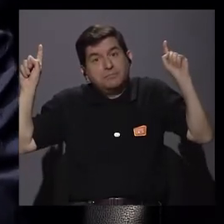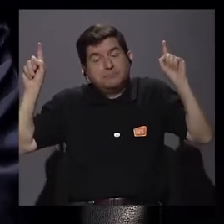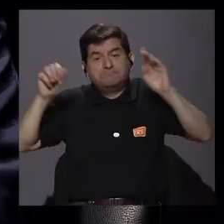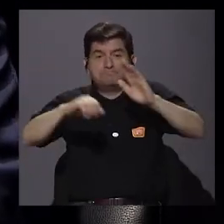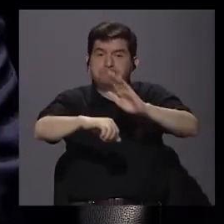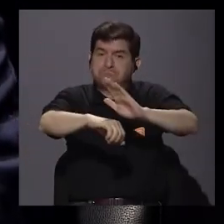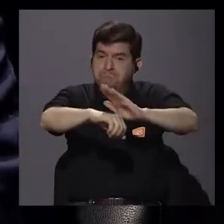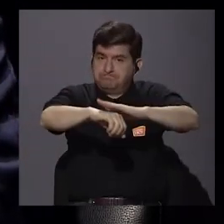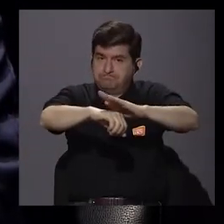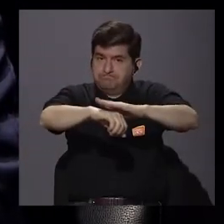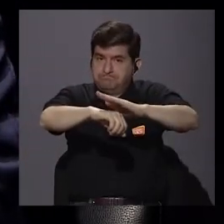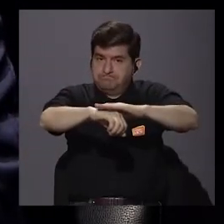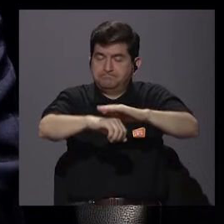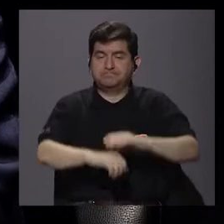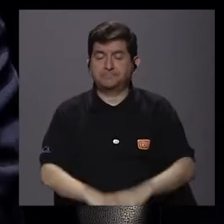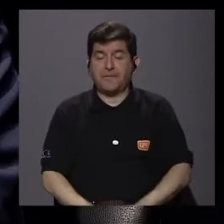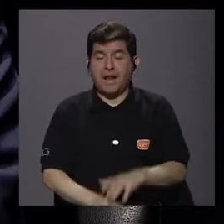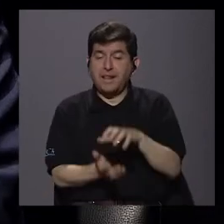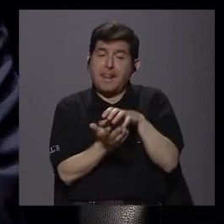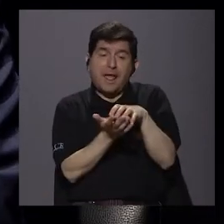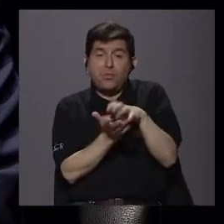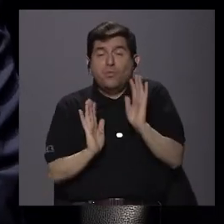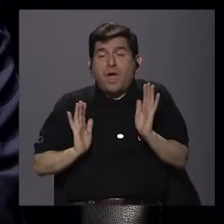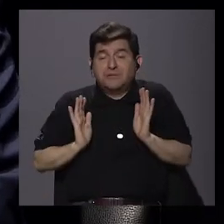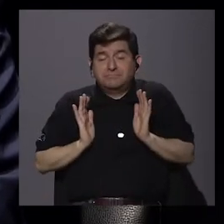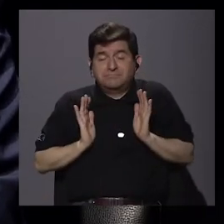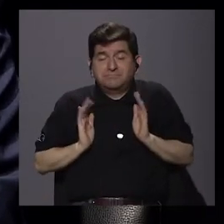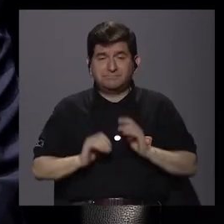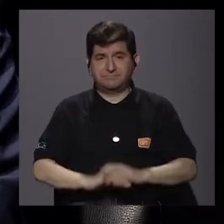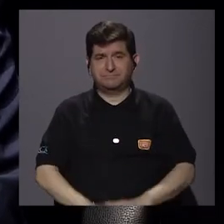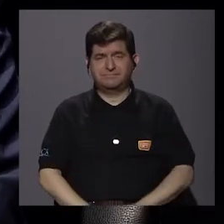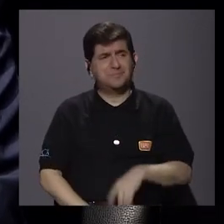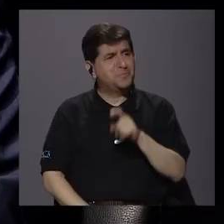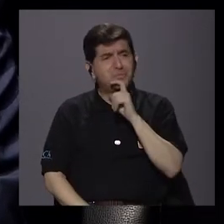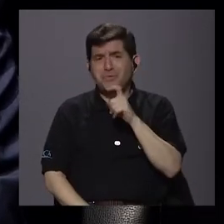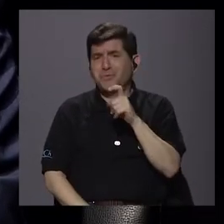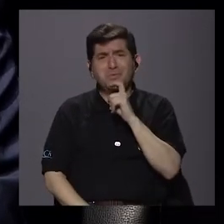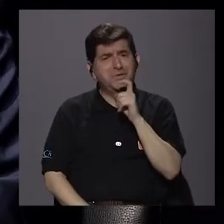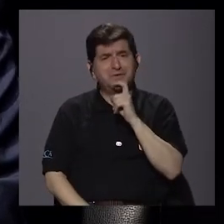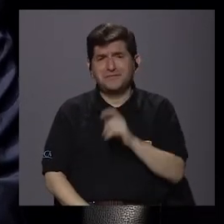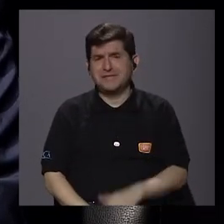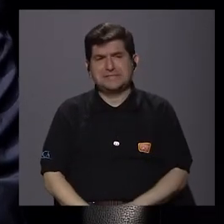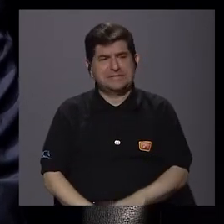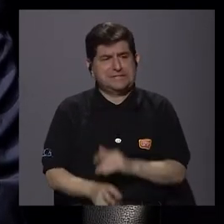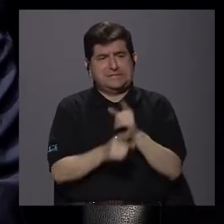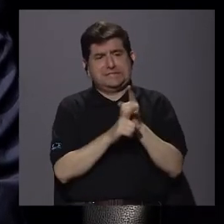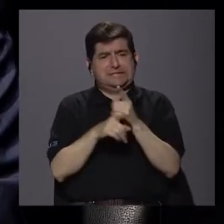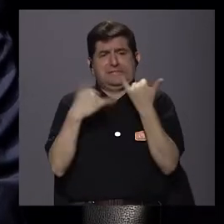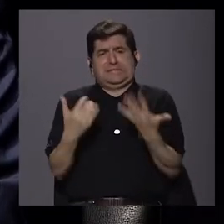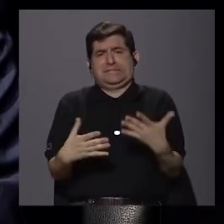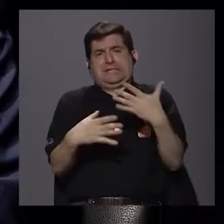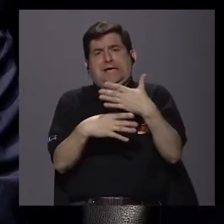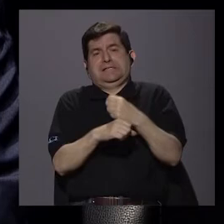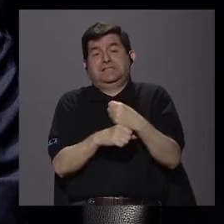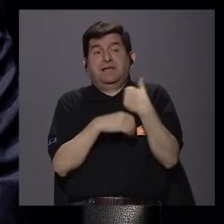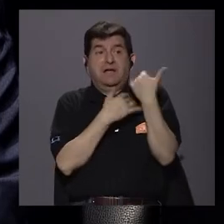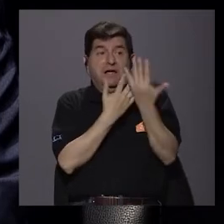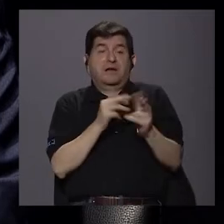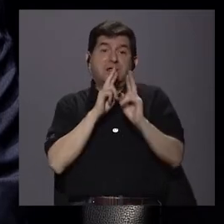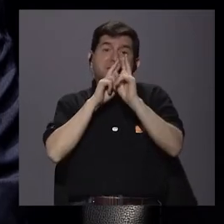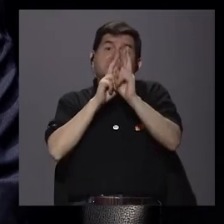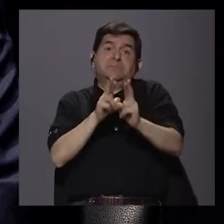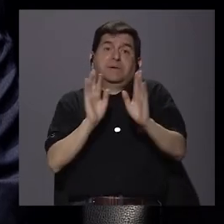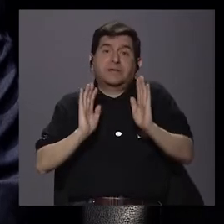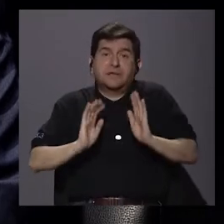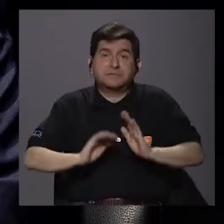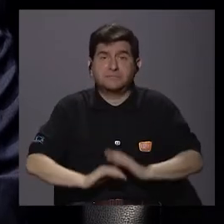démosle el beneficio de la duda ya que es difícilmente rectificable lo que se ha hecho y esperemos